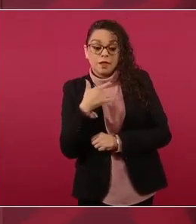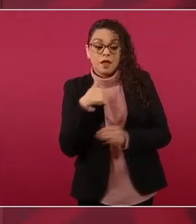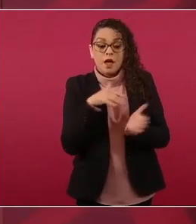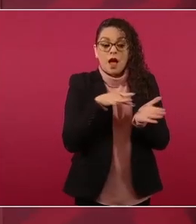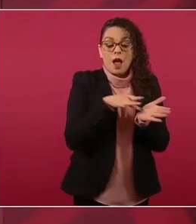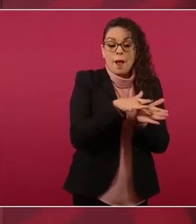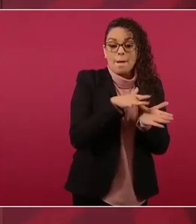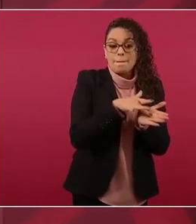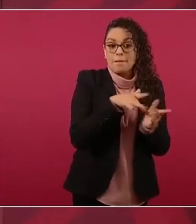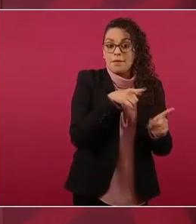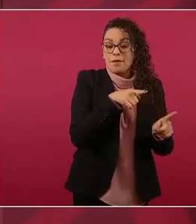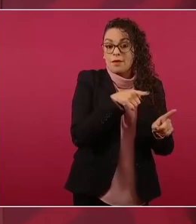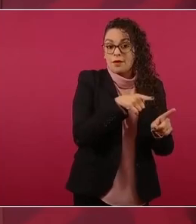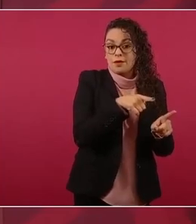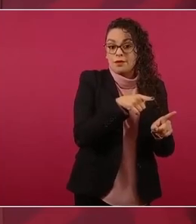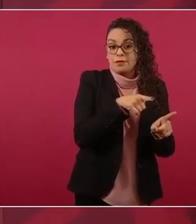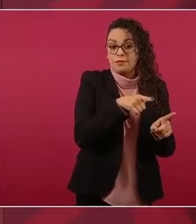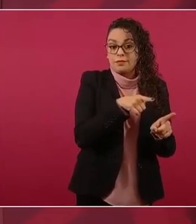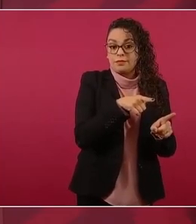pueden resultar